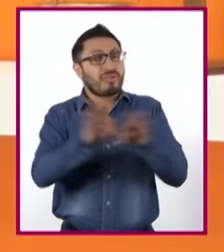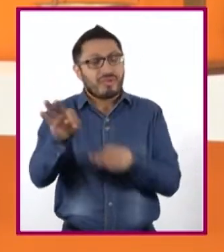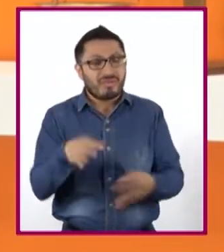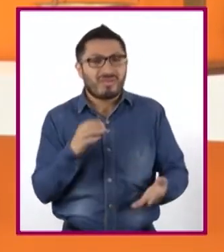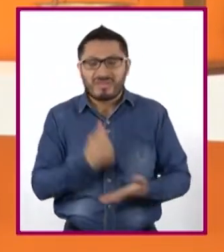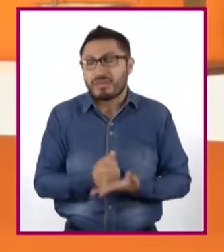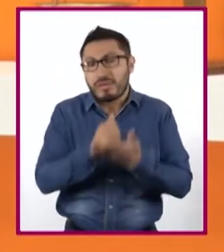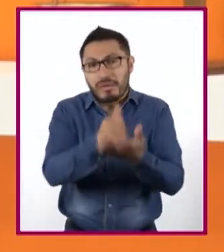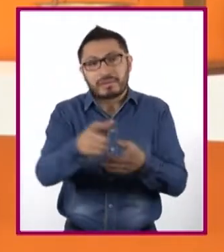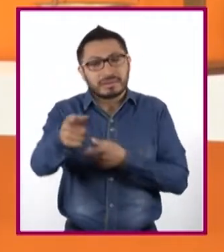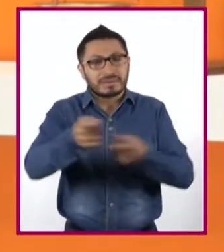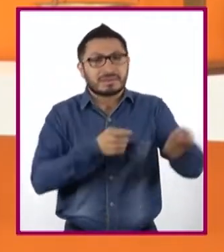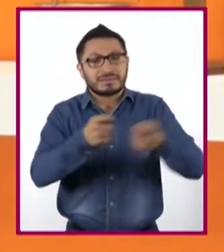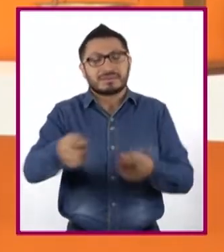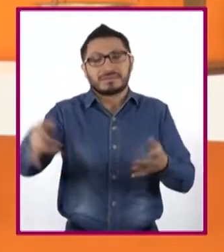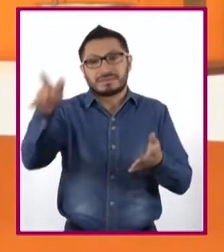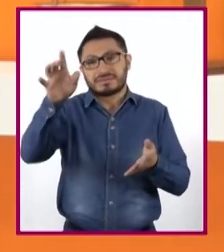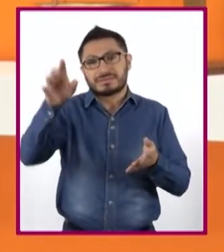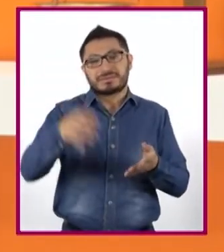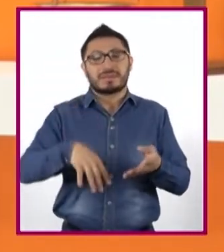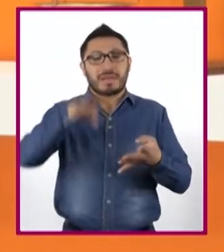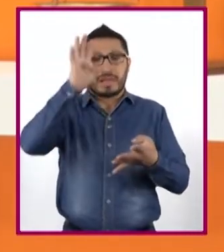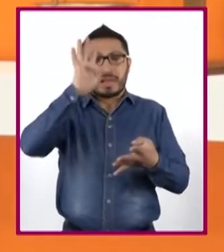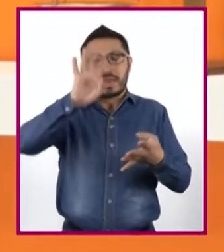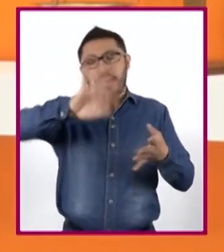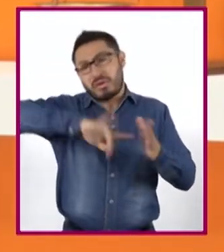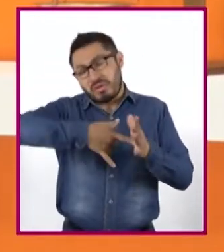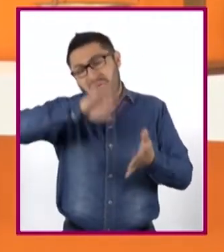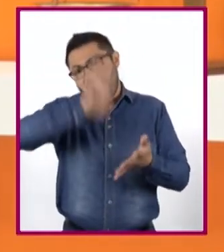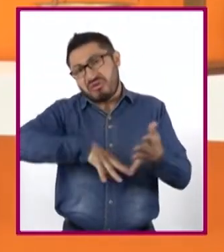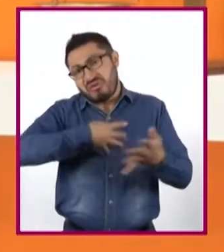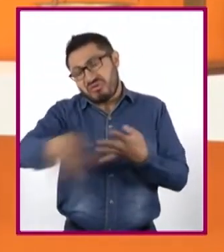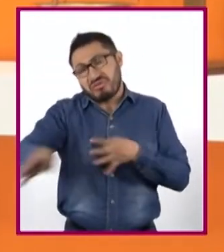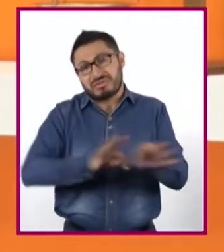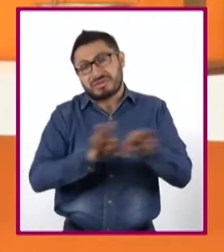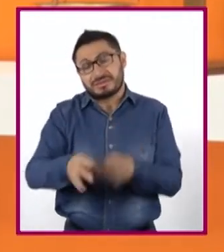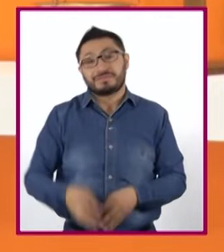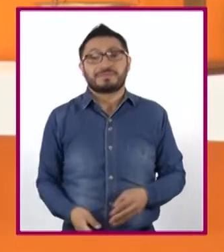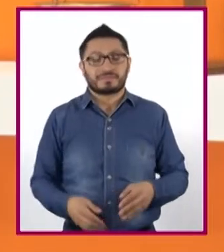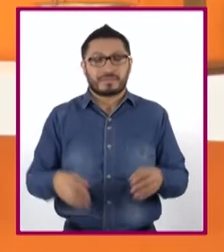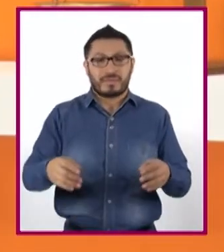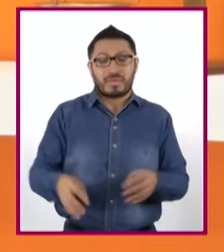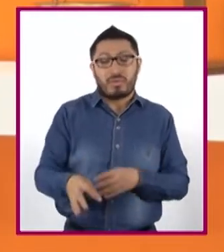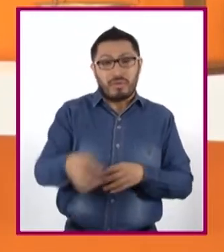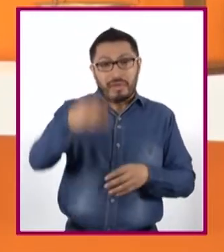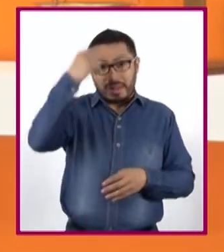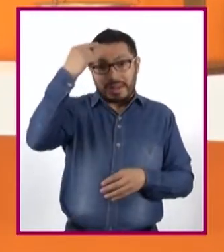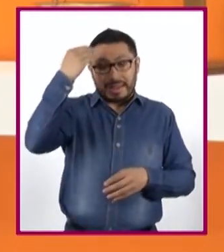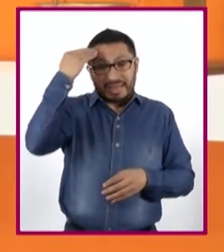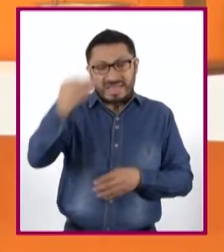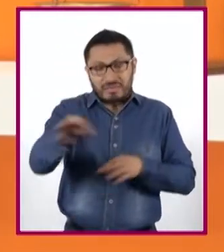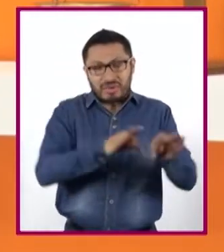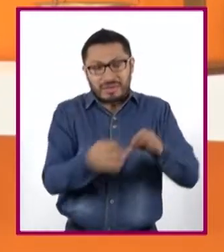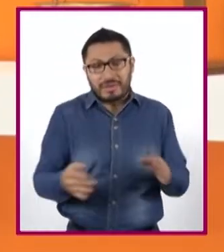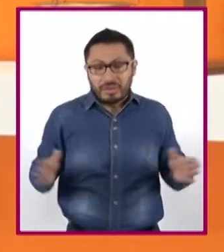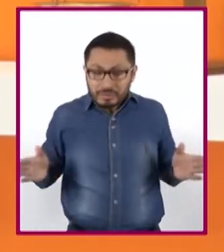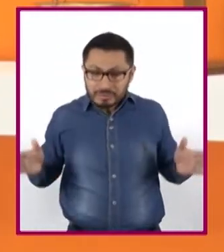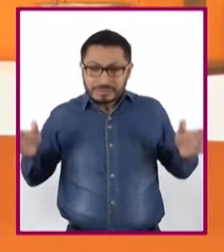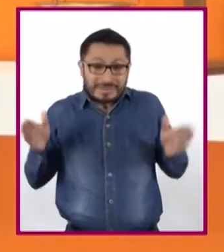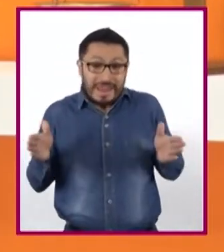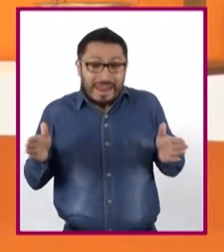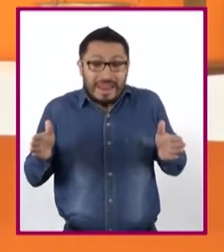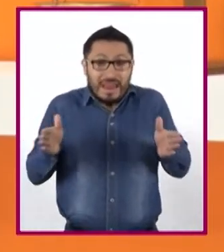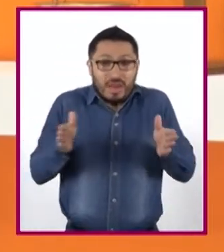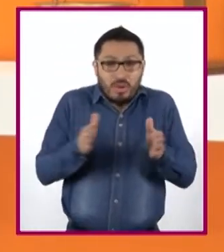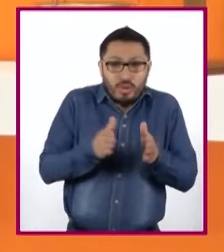que permitió regular los horarios de trabajo, limitar la jornada para las y los menores y a la larga, junto con los cambios en las